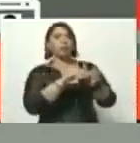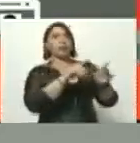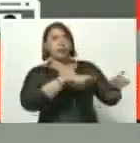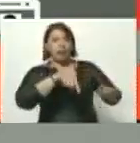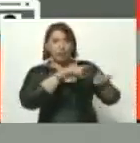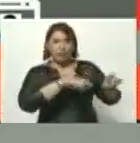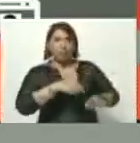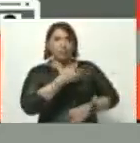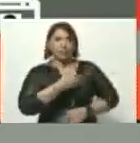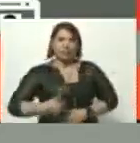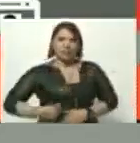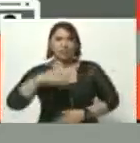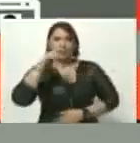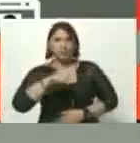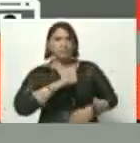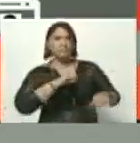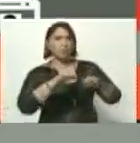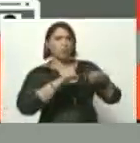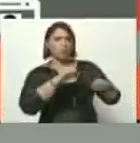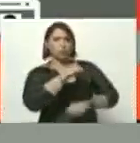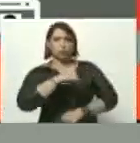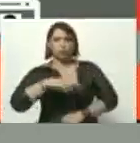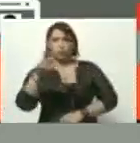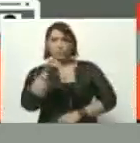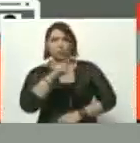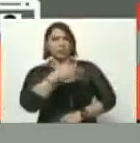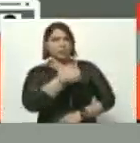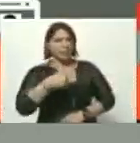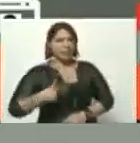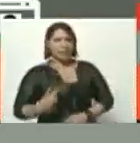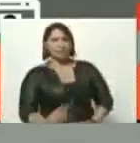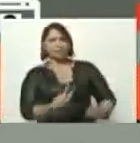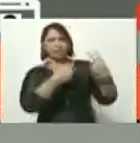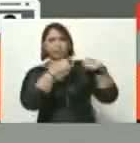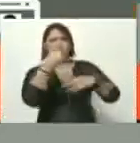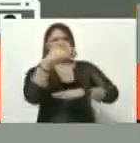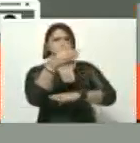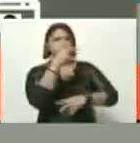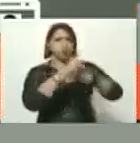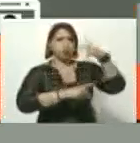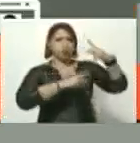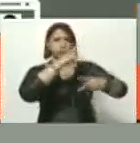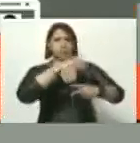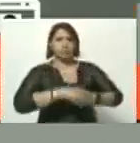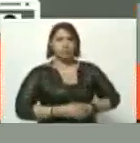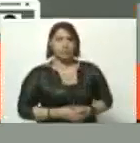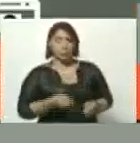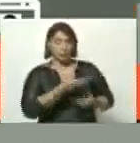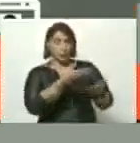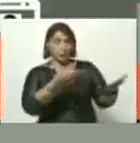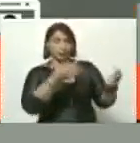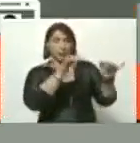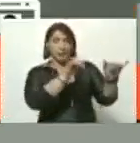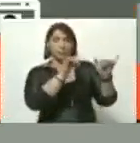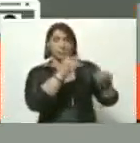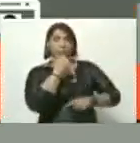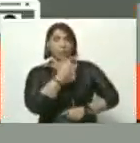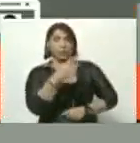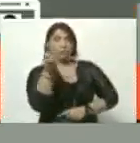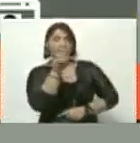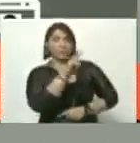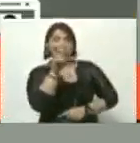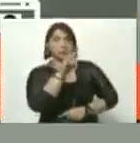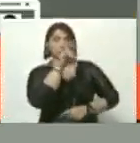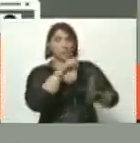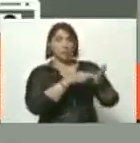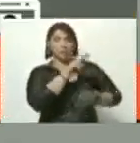presidente. Y el movimiento Somos Venezuela quiere asumir la bandera de la producción porque usted ha dicho que Venezuela en el